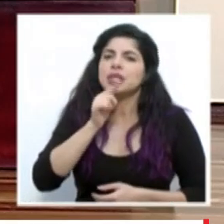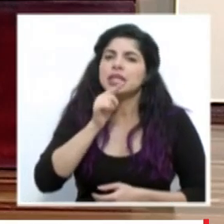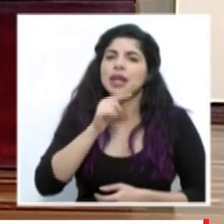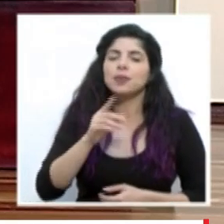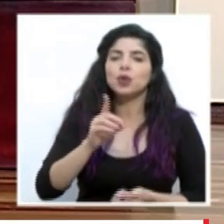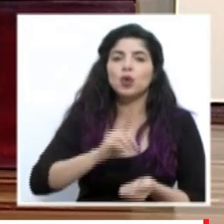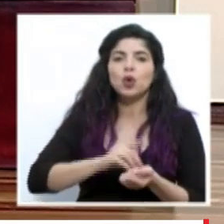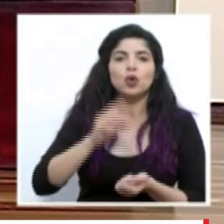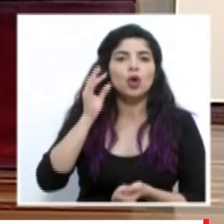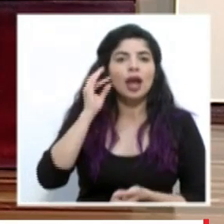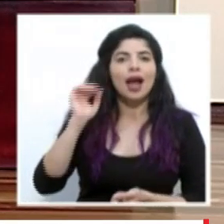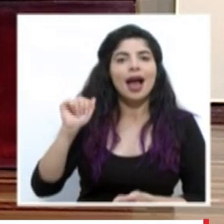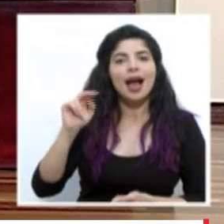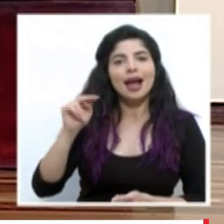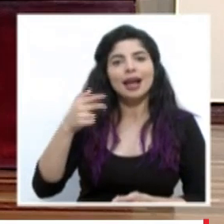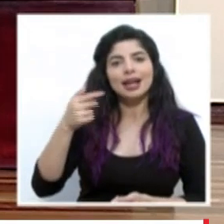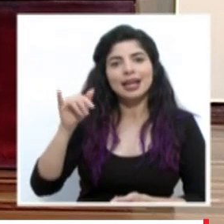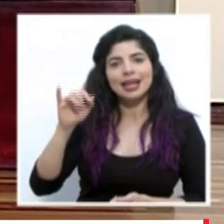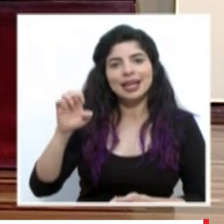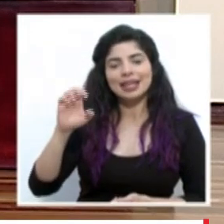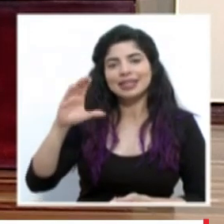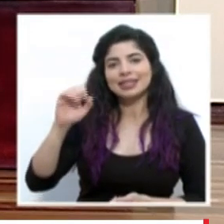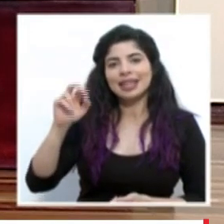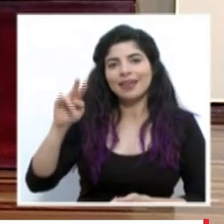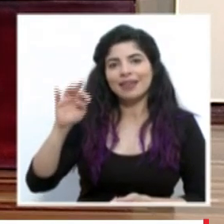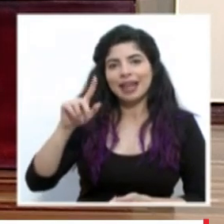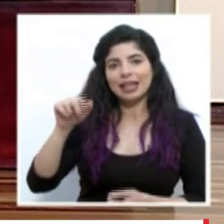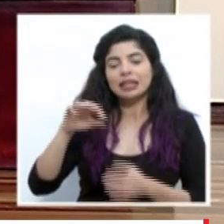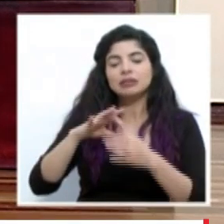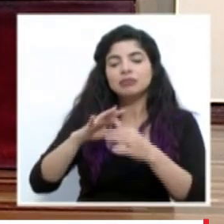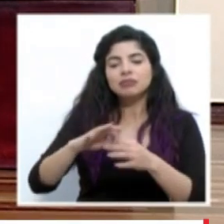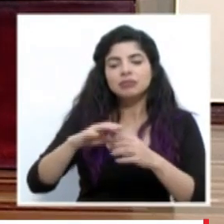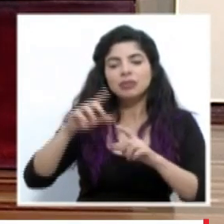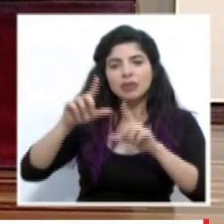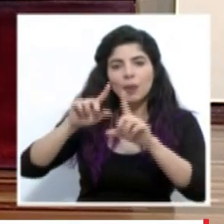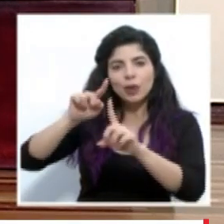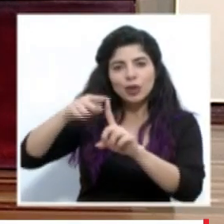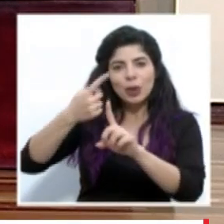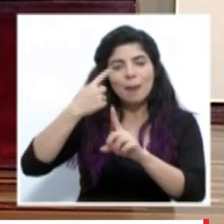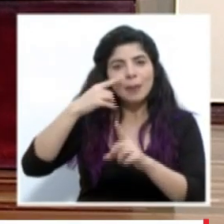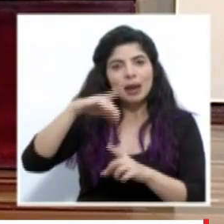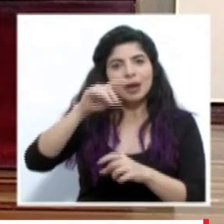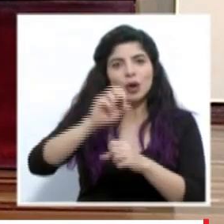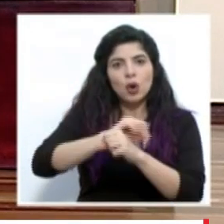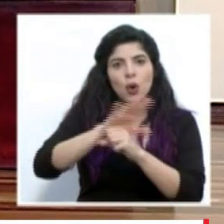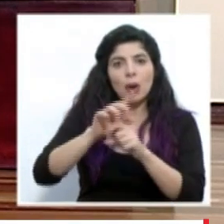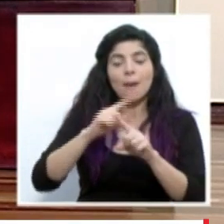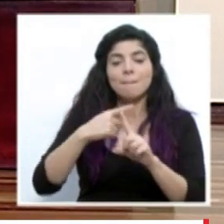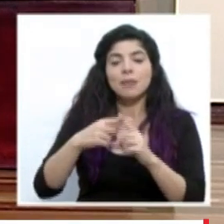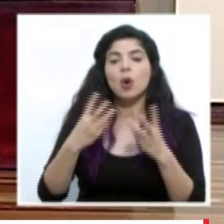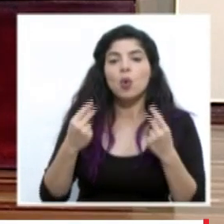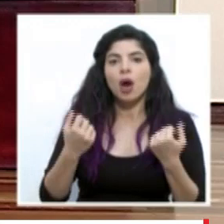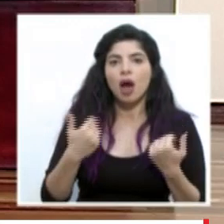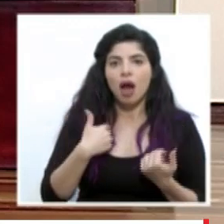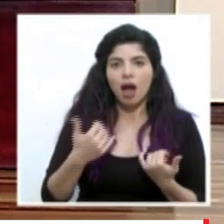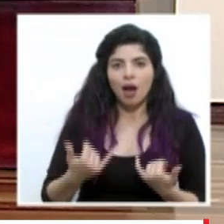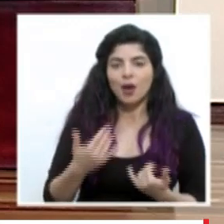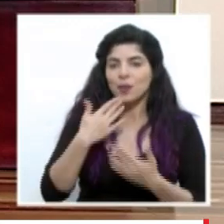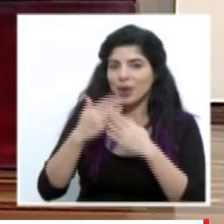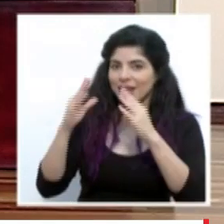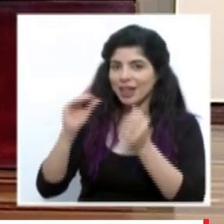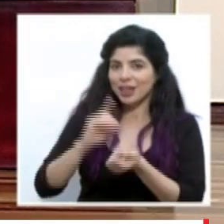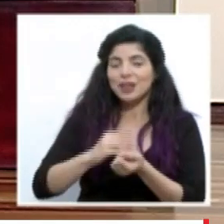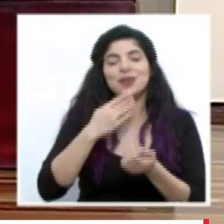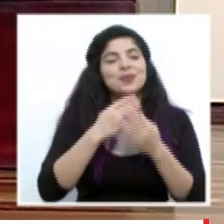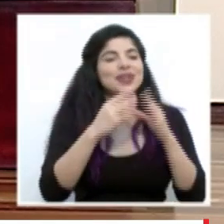el mensaje de la doctora Angie Cervantes sobre las pruebas para detectar COVID-19 y en la capacidad actual. Buenas tardes, doctora.